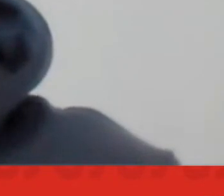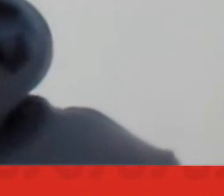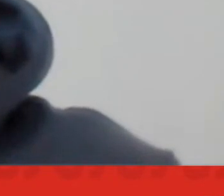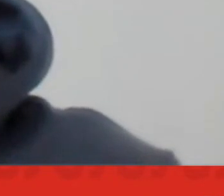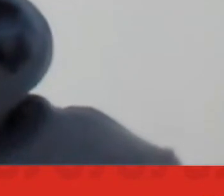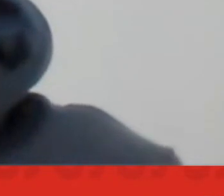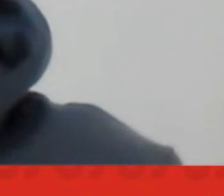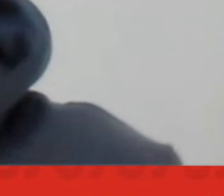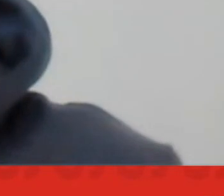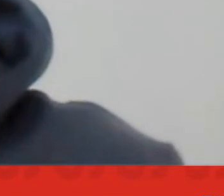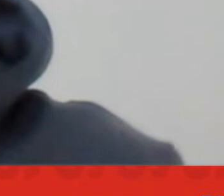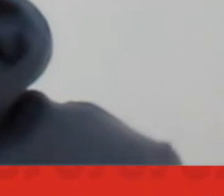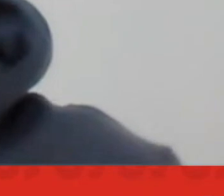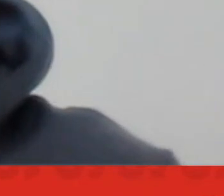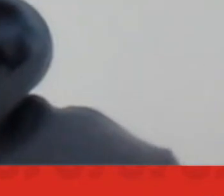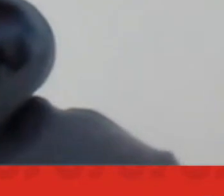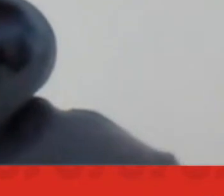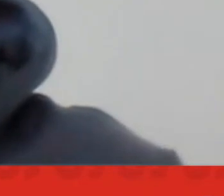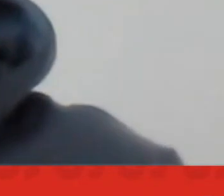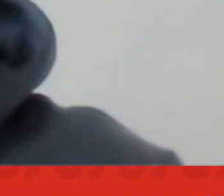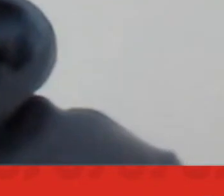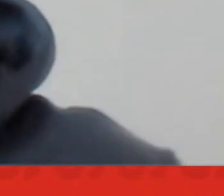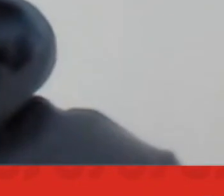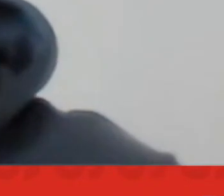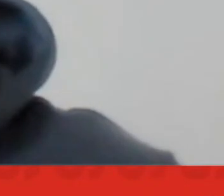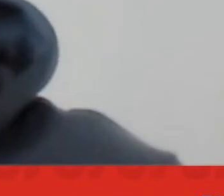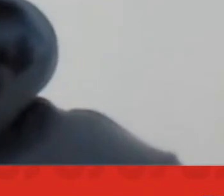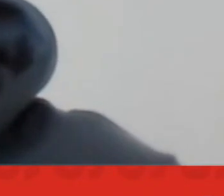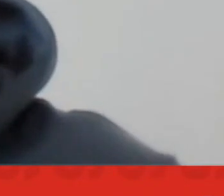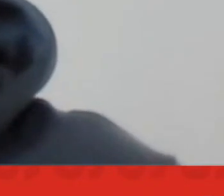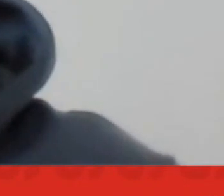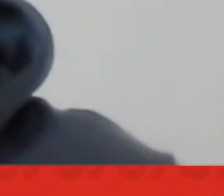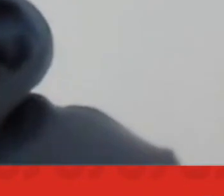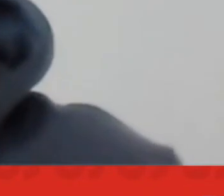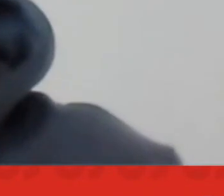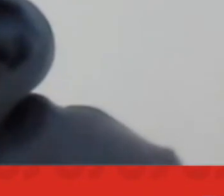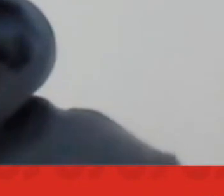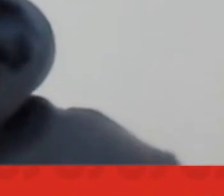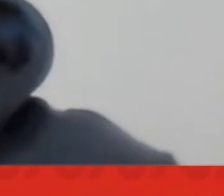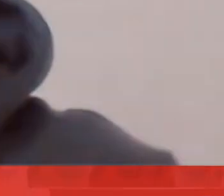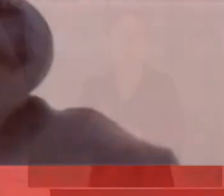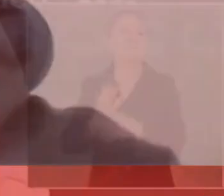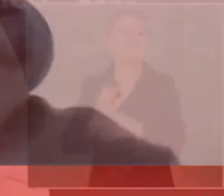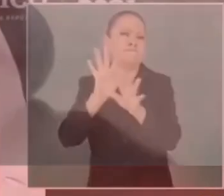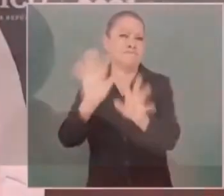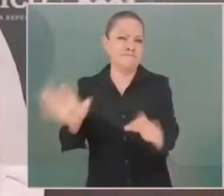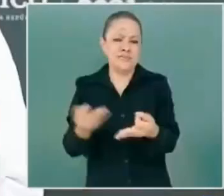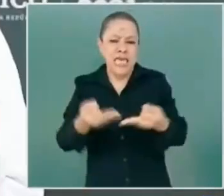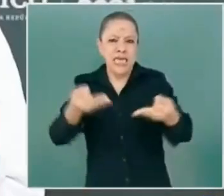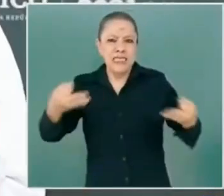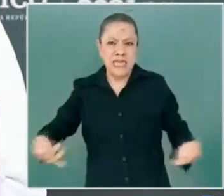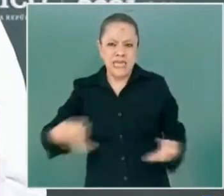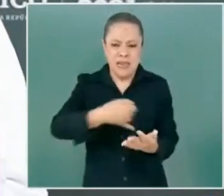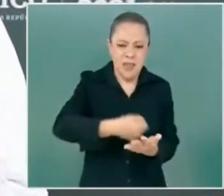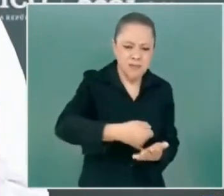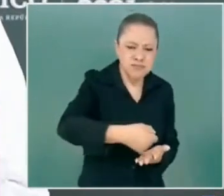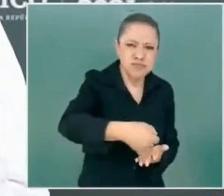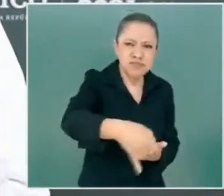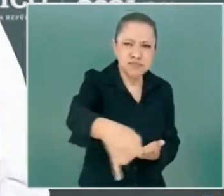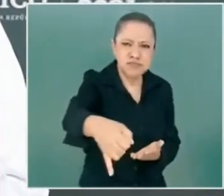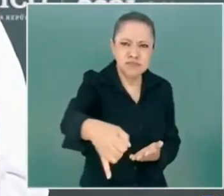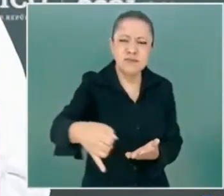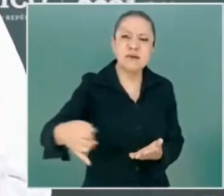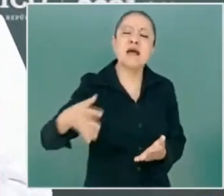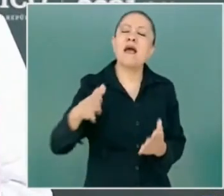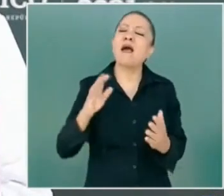todavía, que están consumiendo todas estas mentiras, todos estos montajes, todos estos